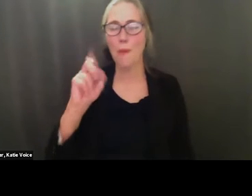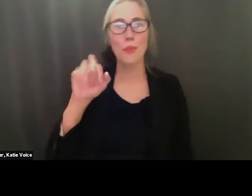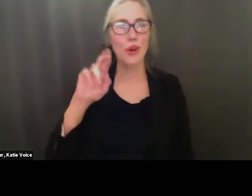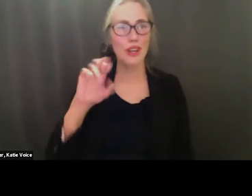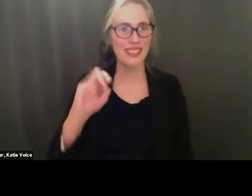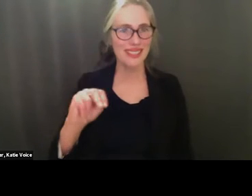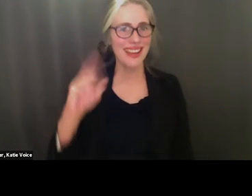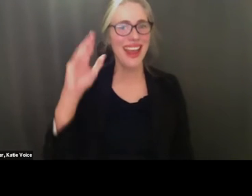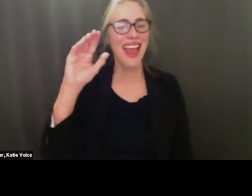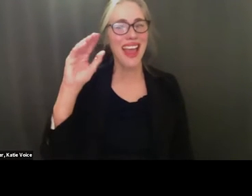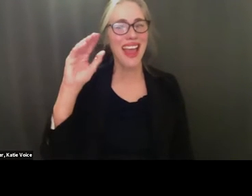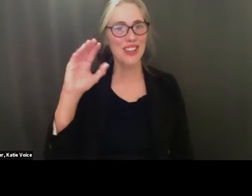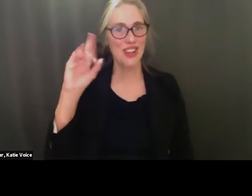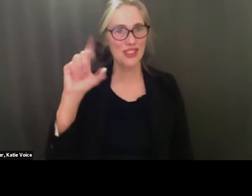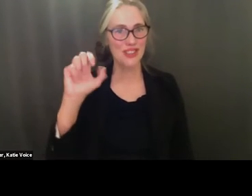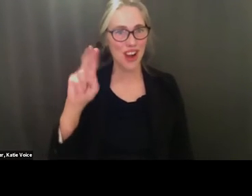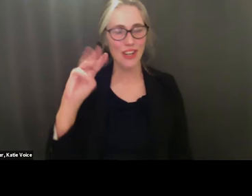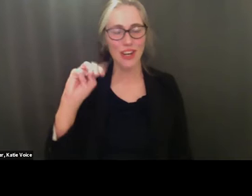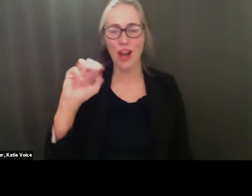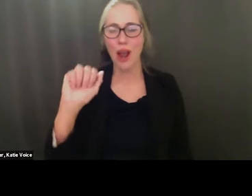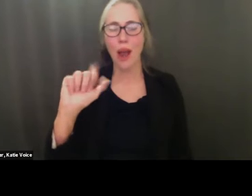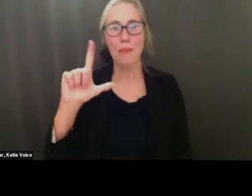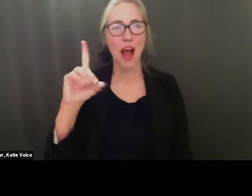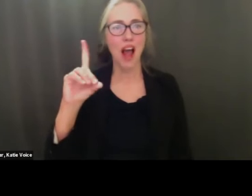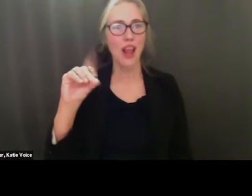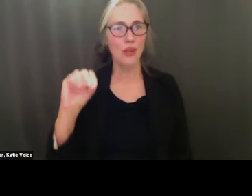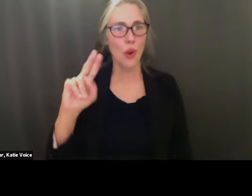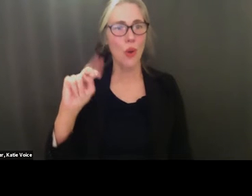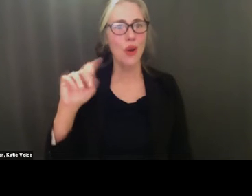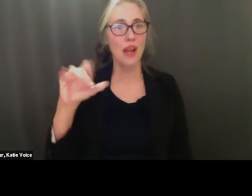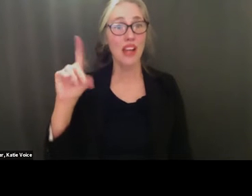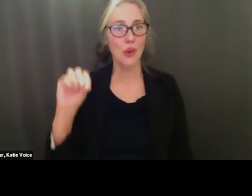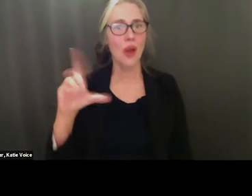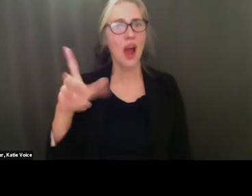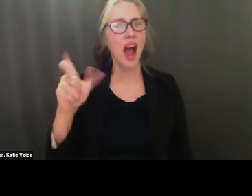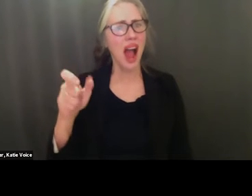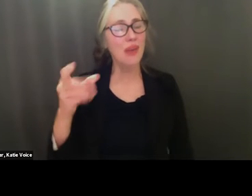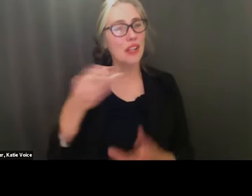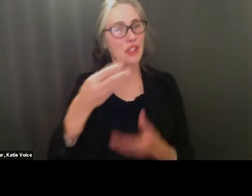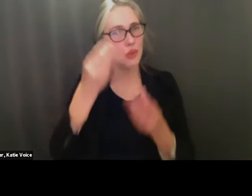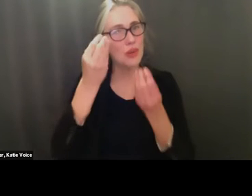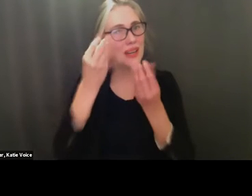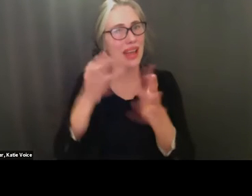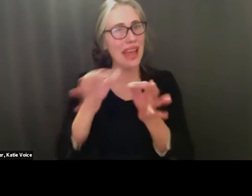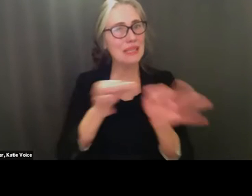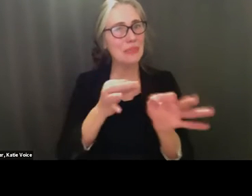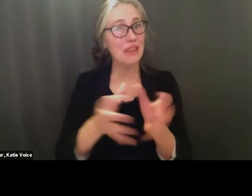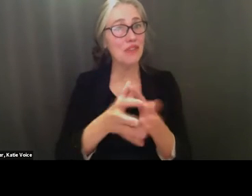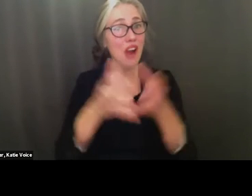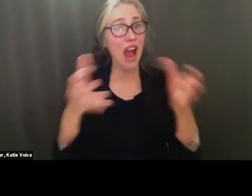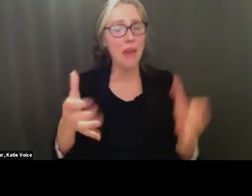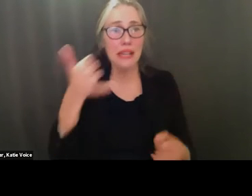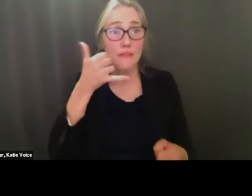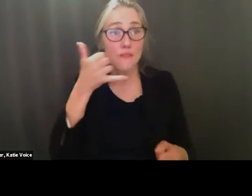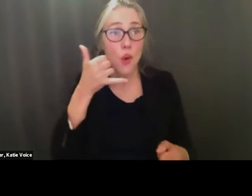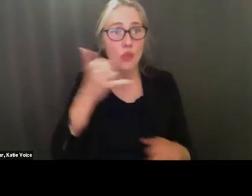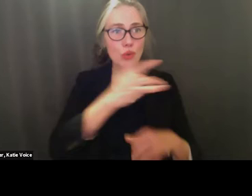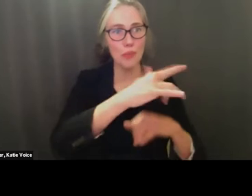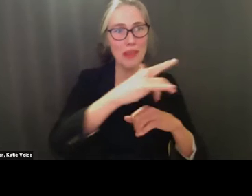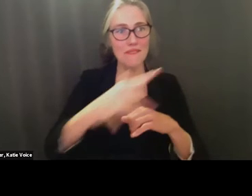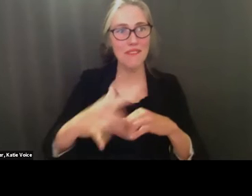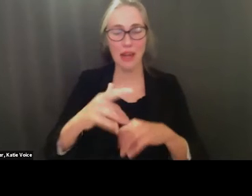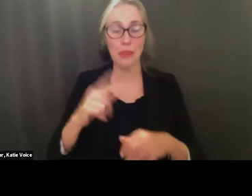Maldonado. Solamente quería hacer un comentario sobre la gran cantidad de fondos que va a estar disponibles para el